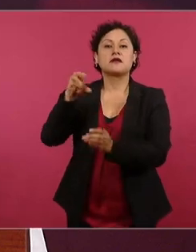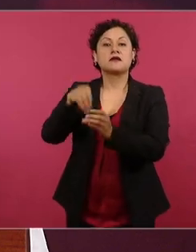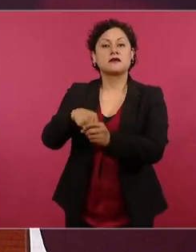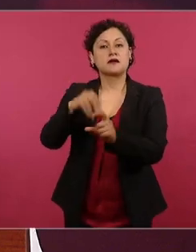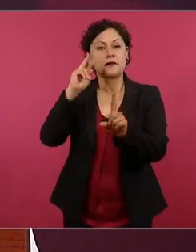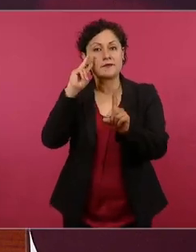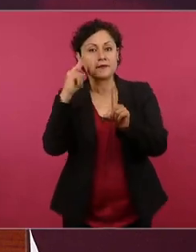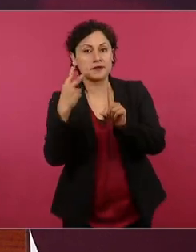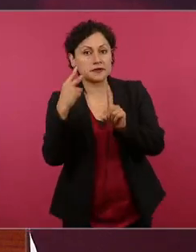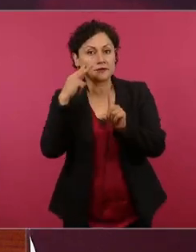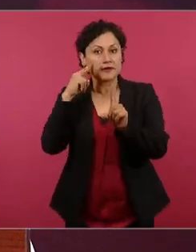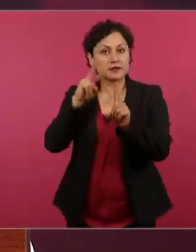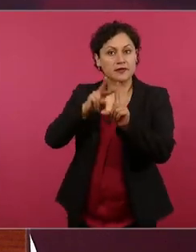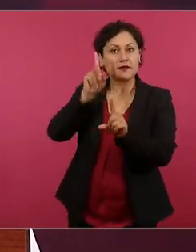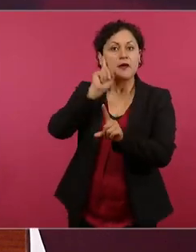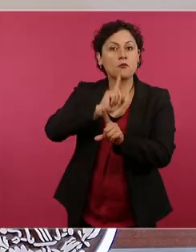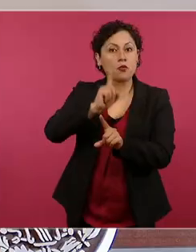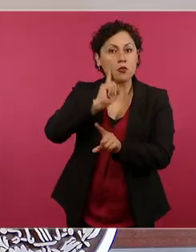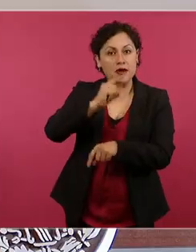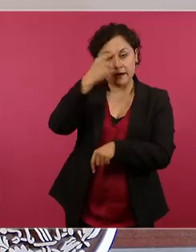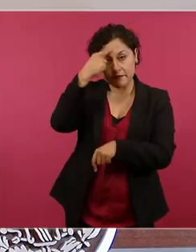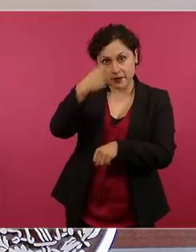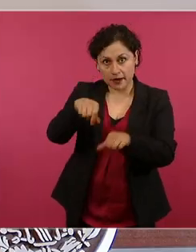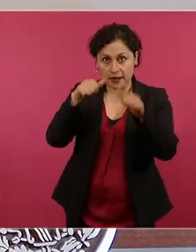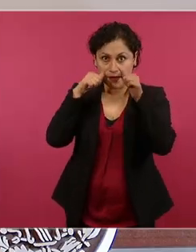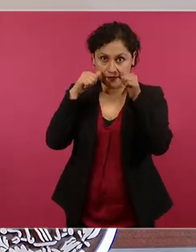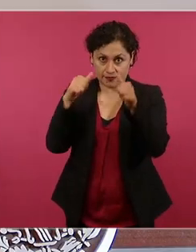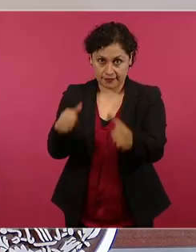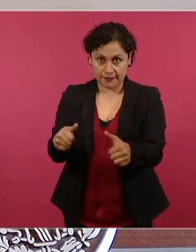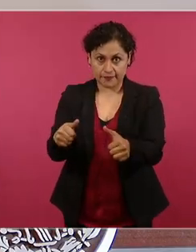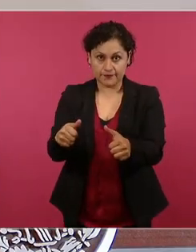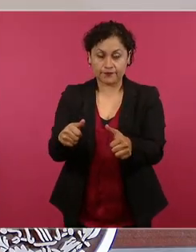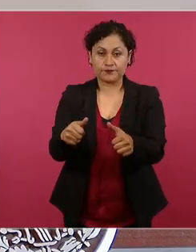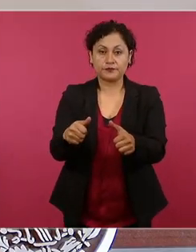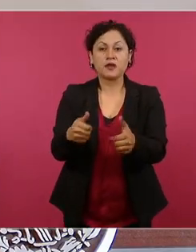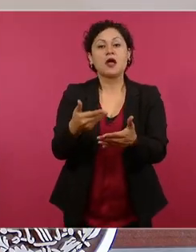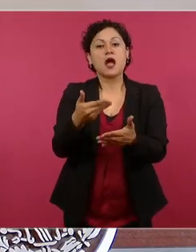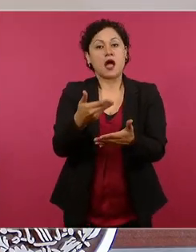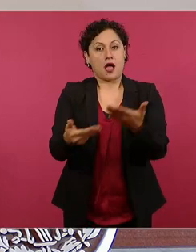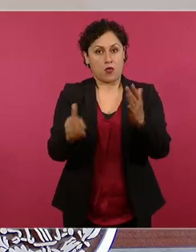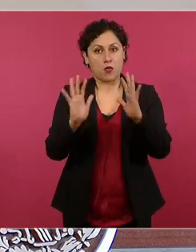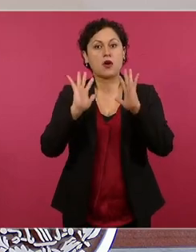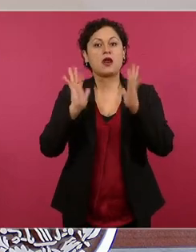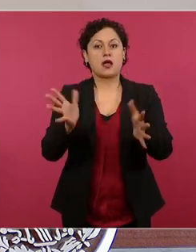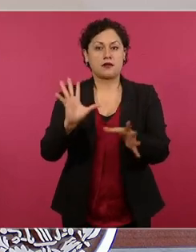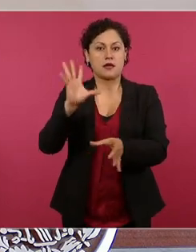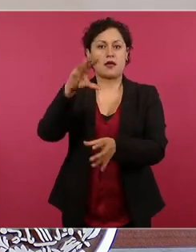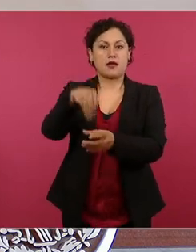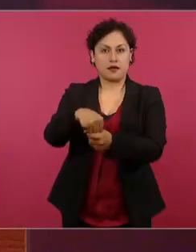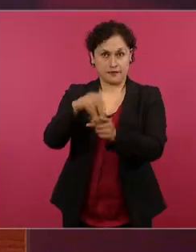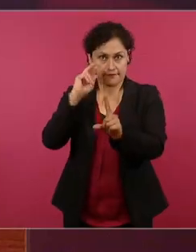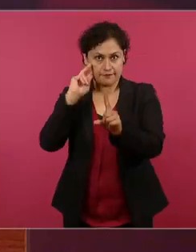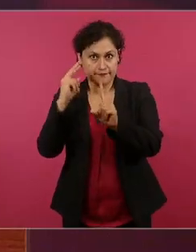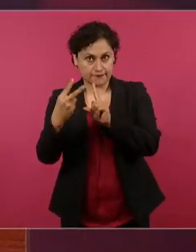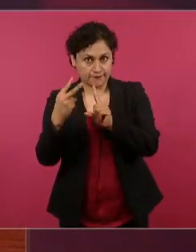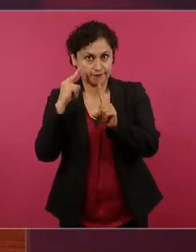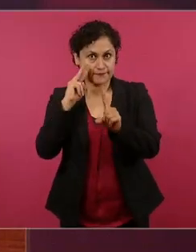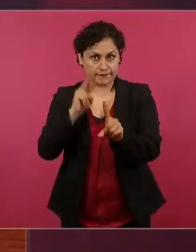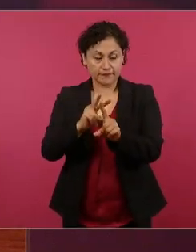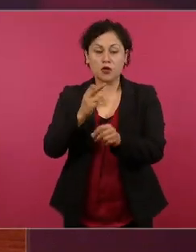la actualidad ya trabajamos en un modelo integral. Se trabaja para que el